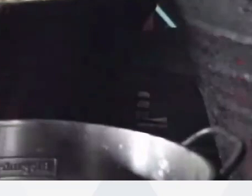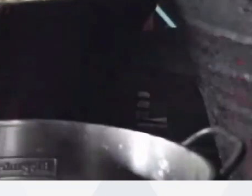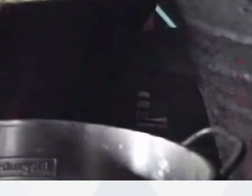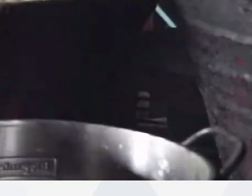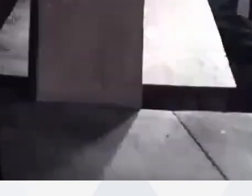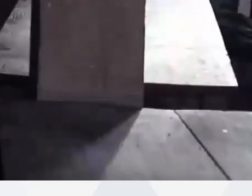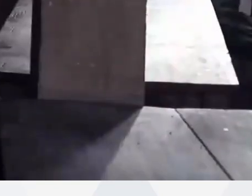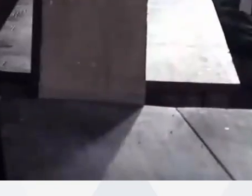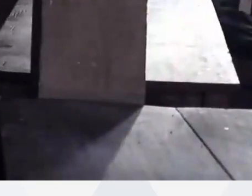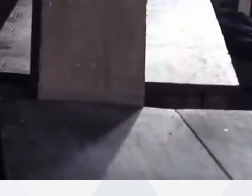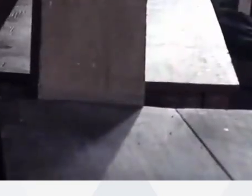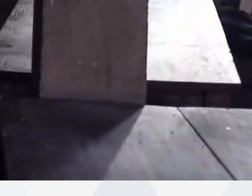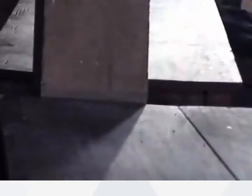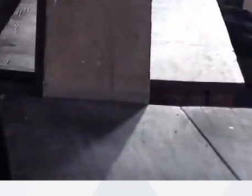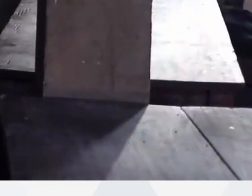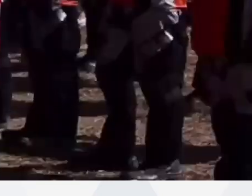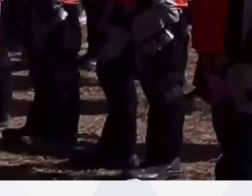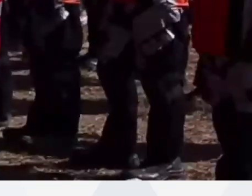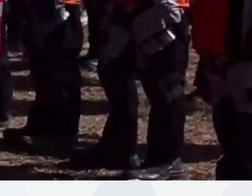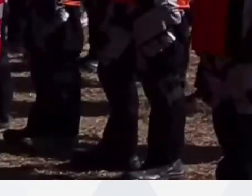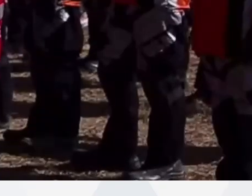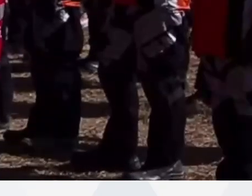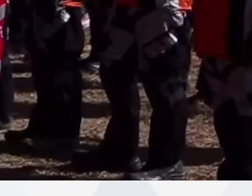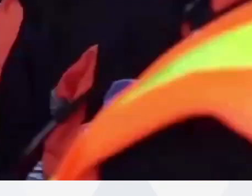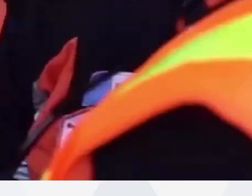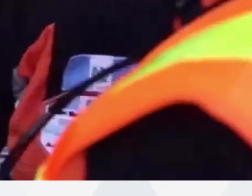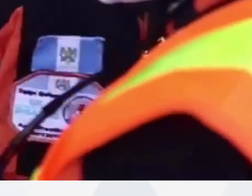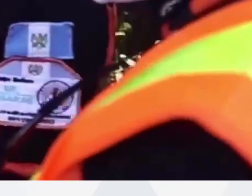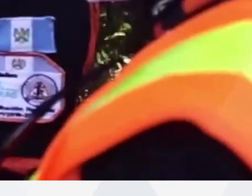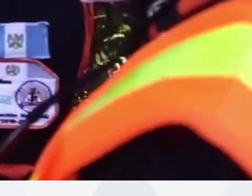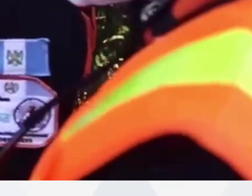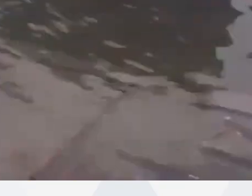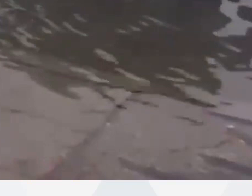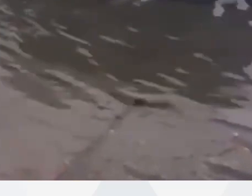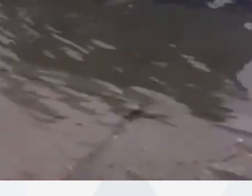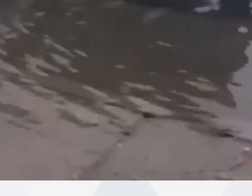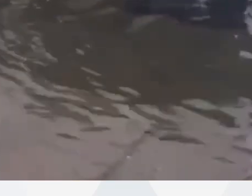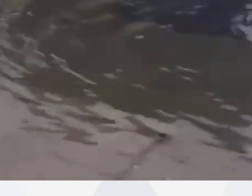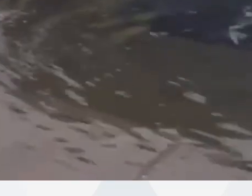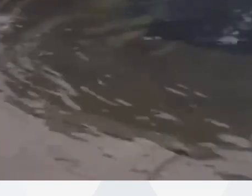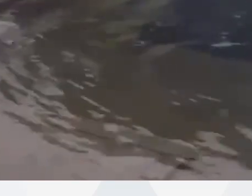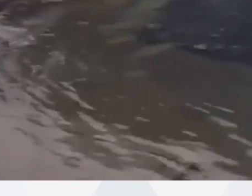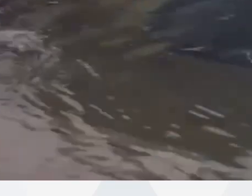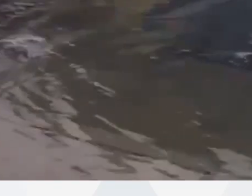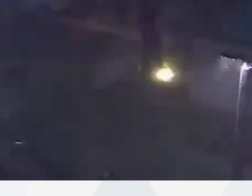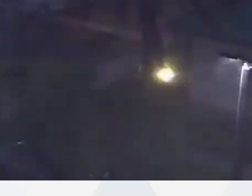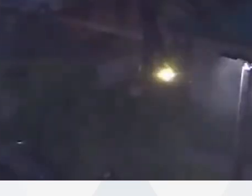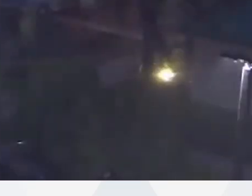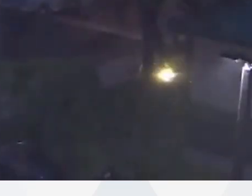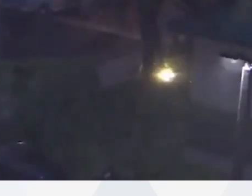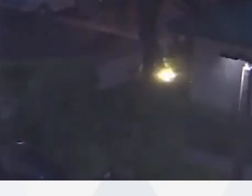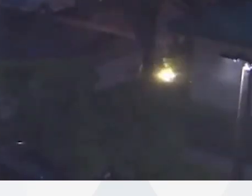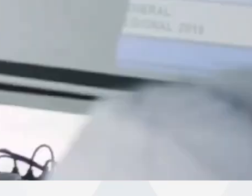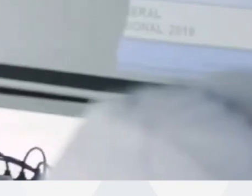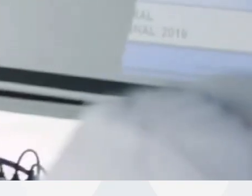a articular los lazos de colaboración entre las comunidades de prácticas, de reducción del riesgo de desastres y